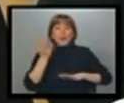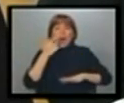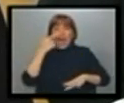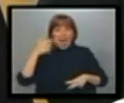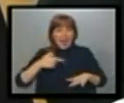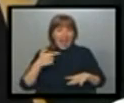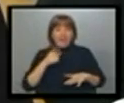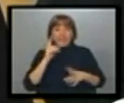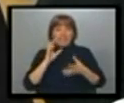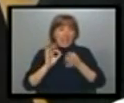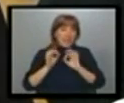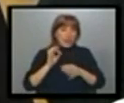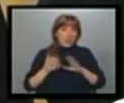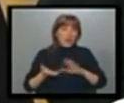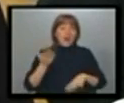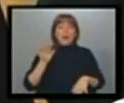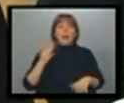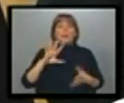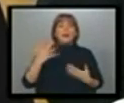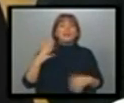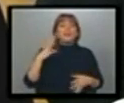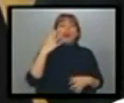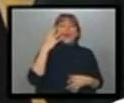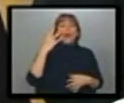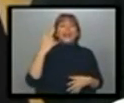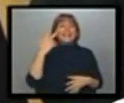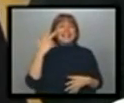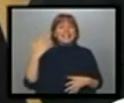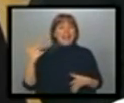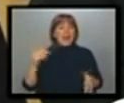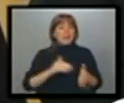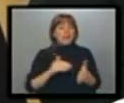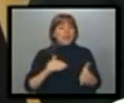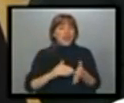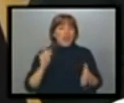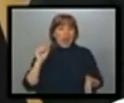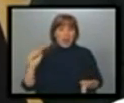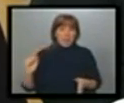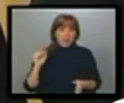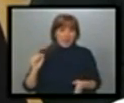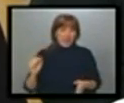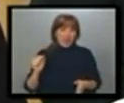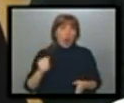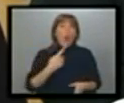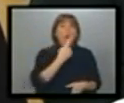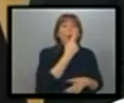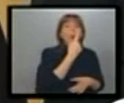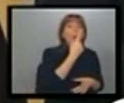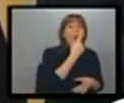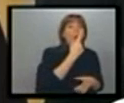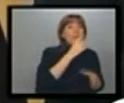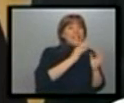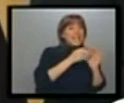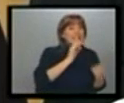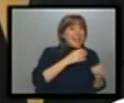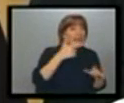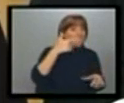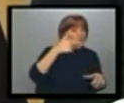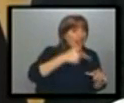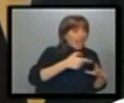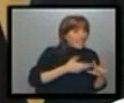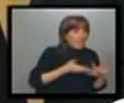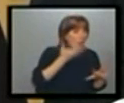unos 40, 43 millones de pesos para los gastos que se adicionan para el campo argentino. ¿Y qué es lo que va a